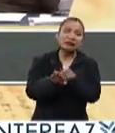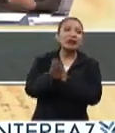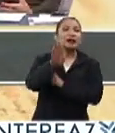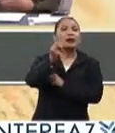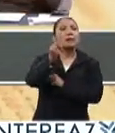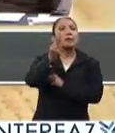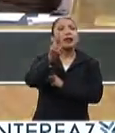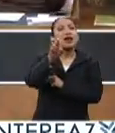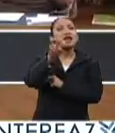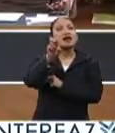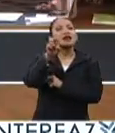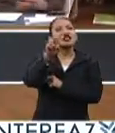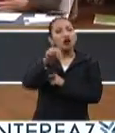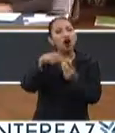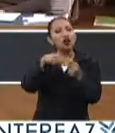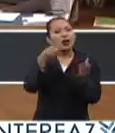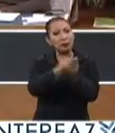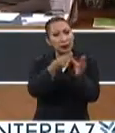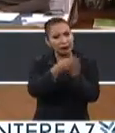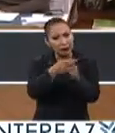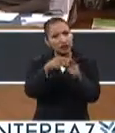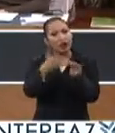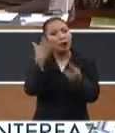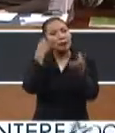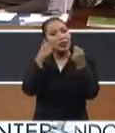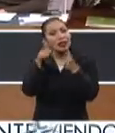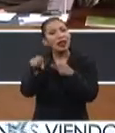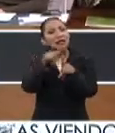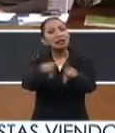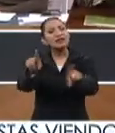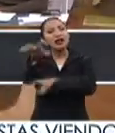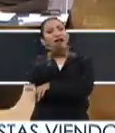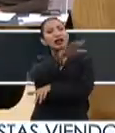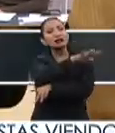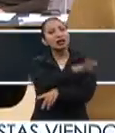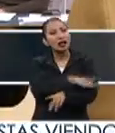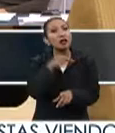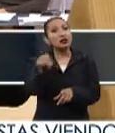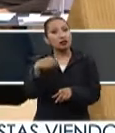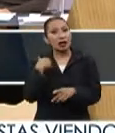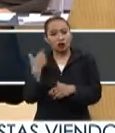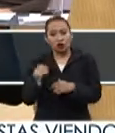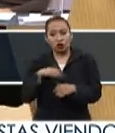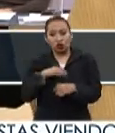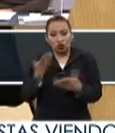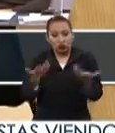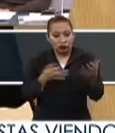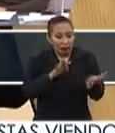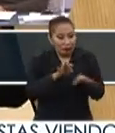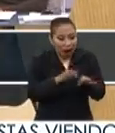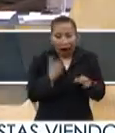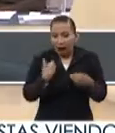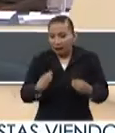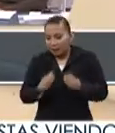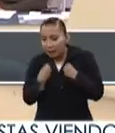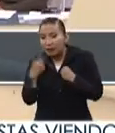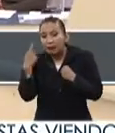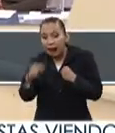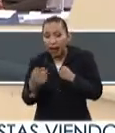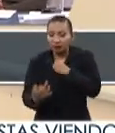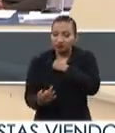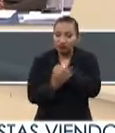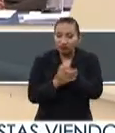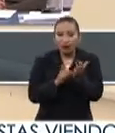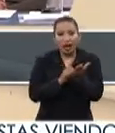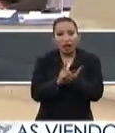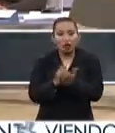La educación, la capacitación que debemos de tener en los distintos ámbitos en donde nos desarrollemos para poder salvaguardar los derechos